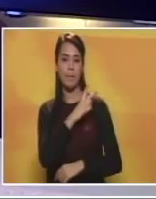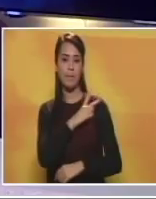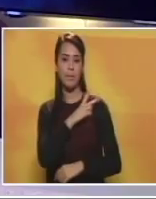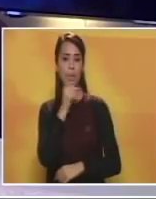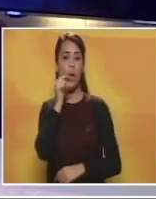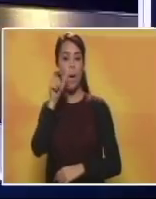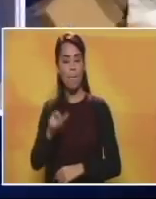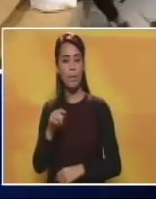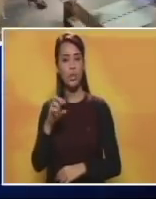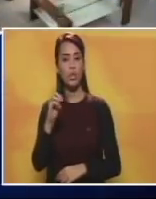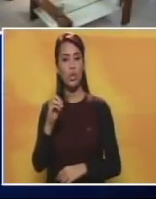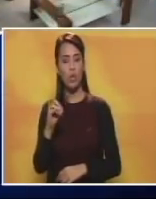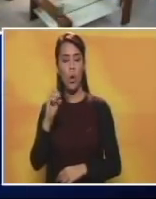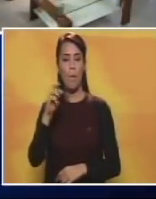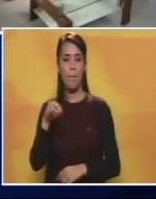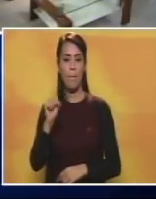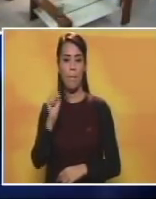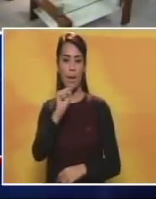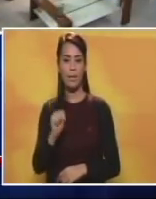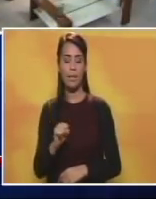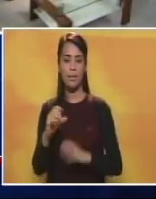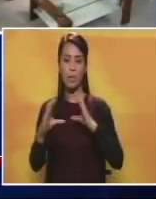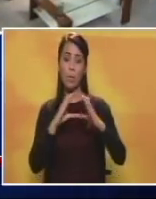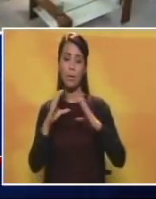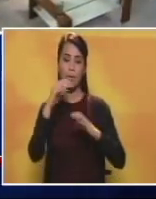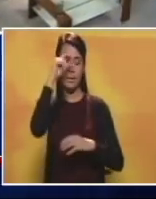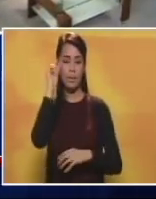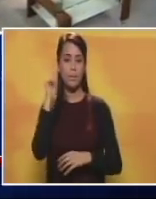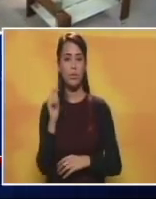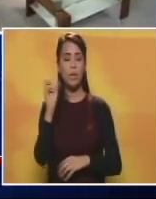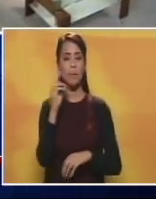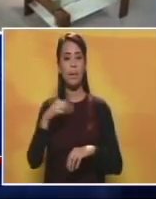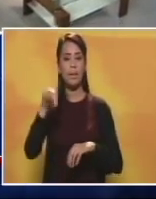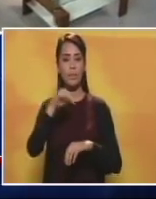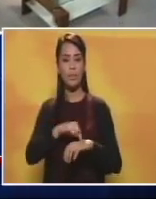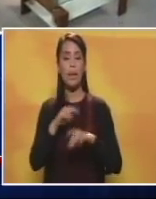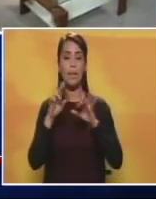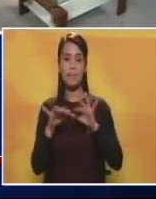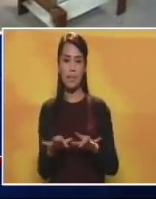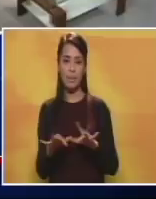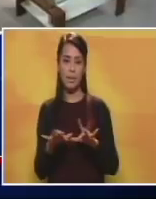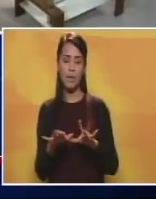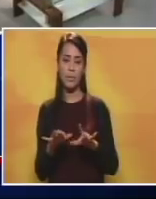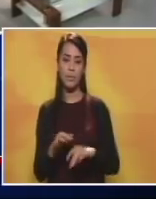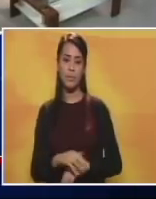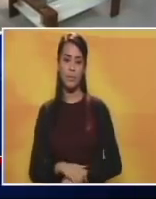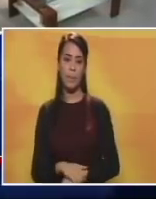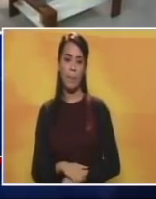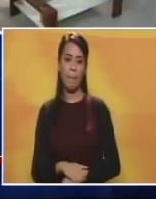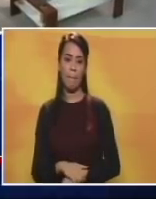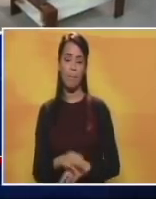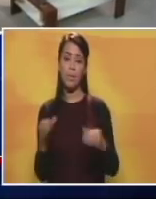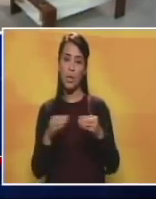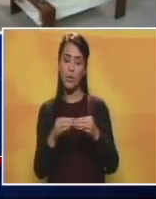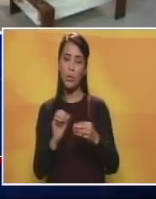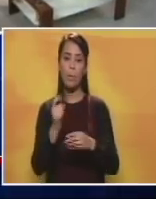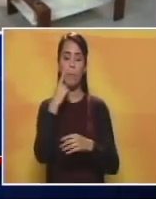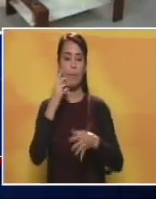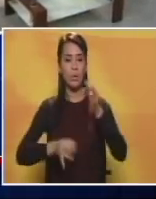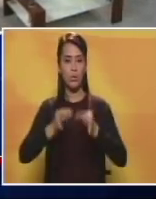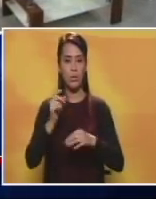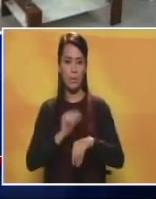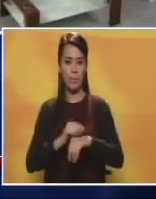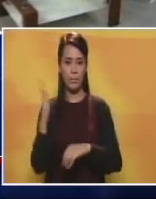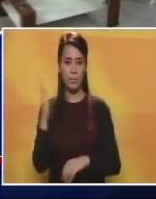Tomás Guanipa estará conversando con Endrina Yepes, él es diputado ante la Asamblea Nacional y secretario general del partido Primero Justicia. Eso